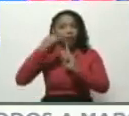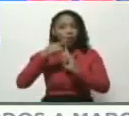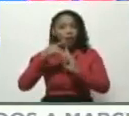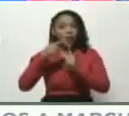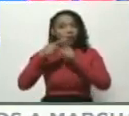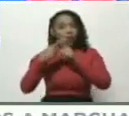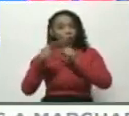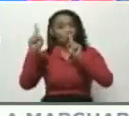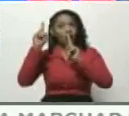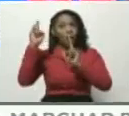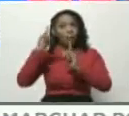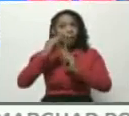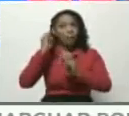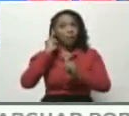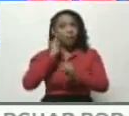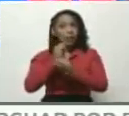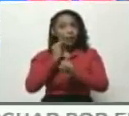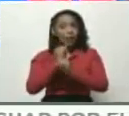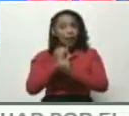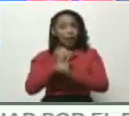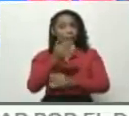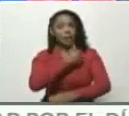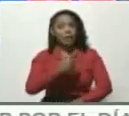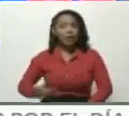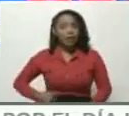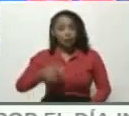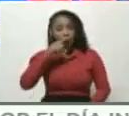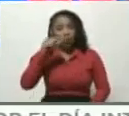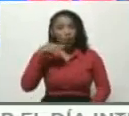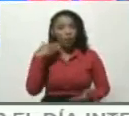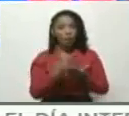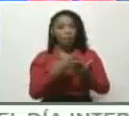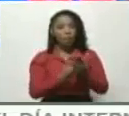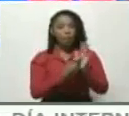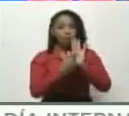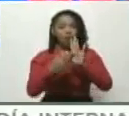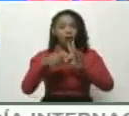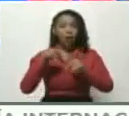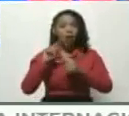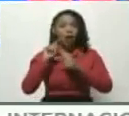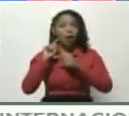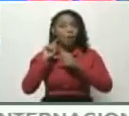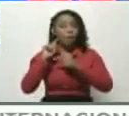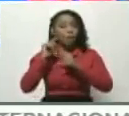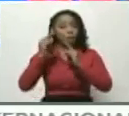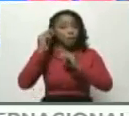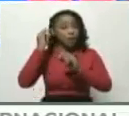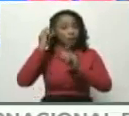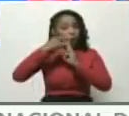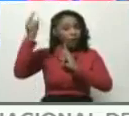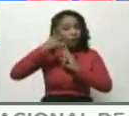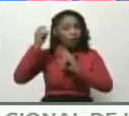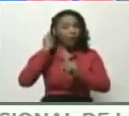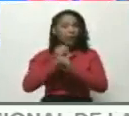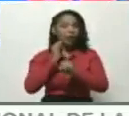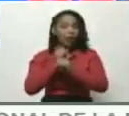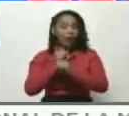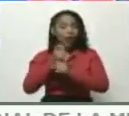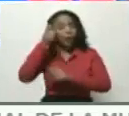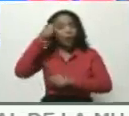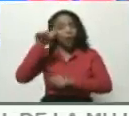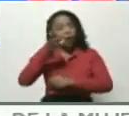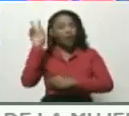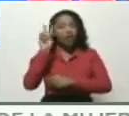otras plataformas que el presidente Nicolás Maduro va a presentar al país, plataformas para que el pueblo